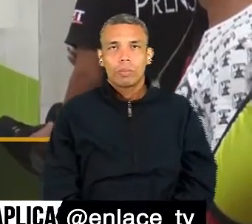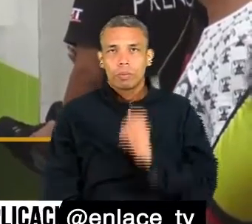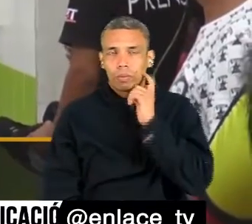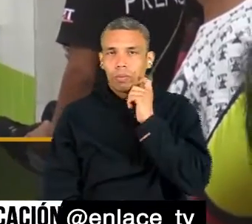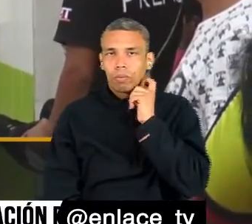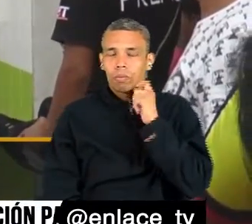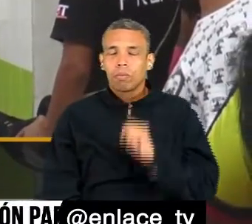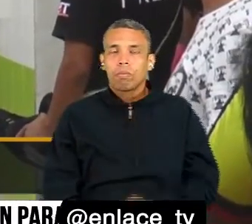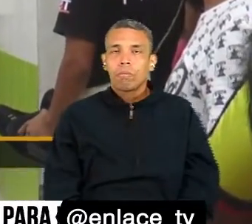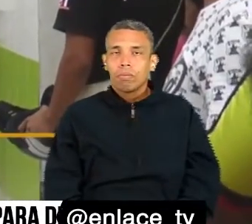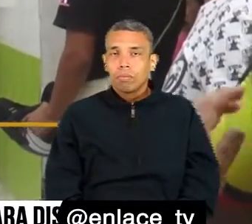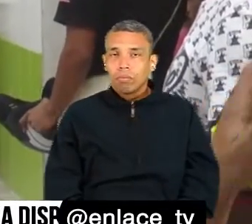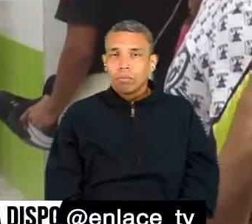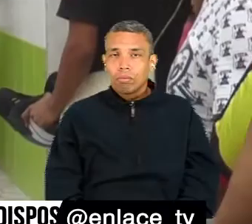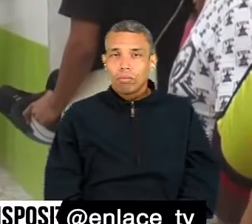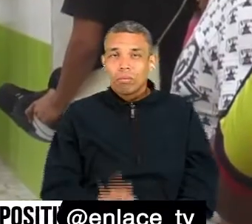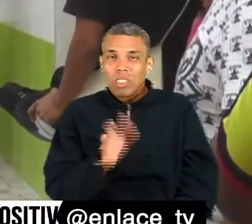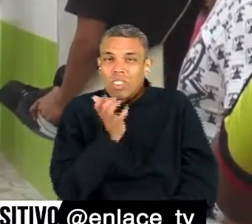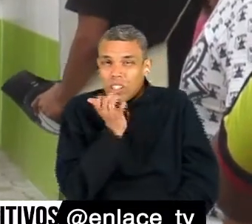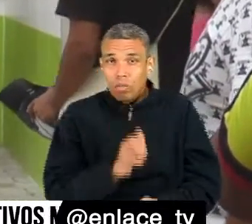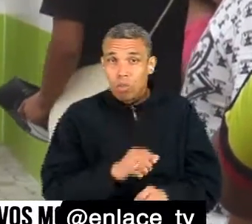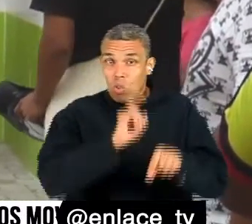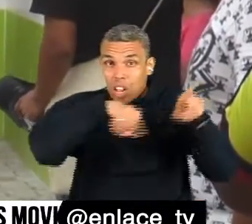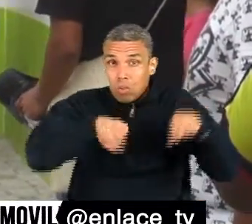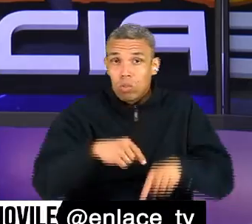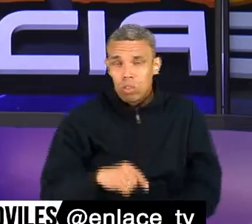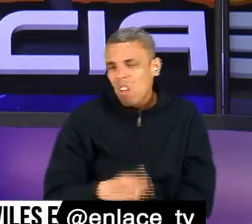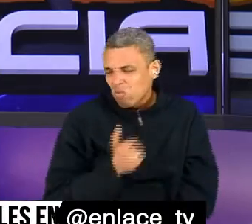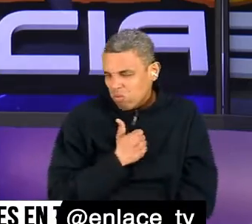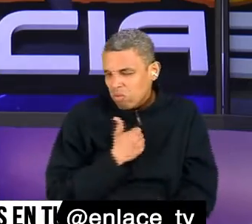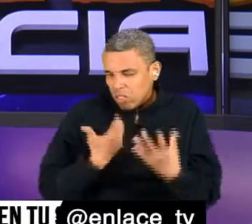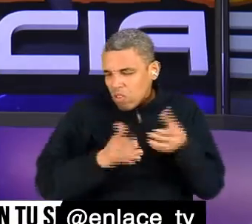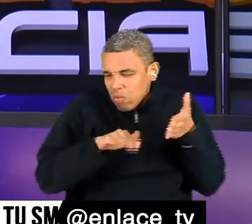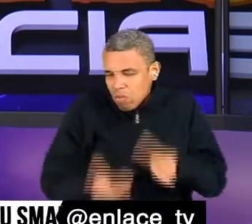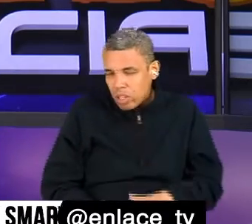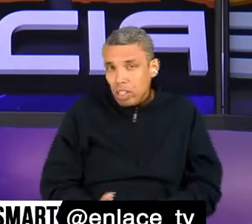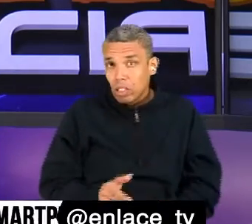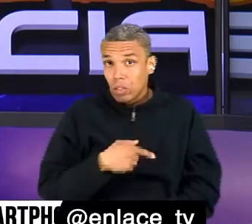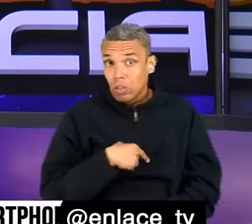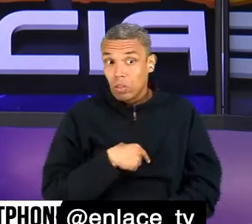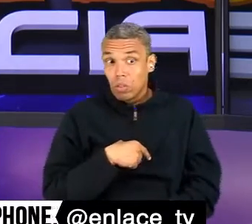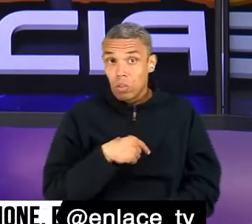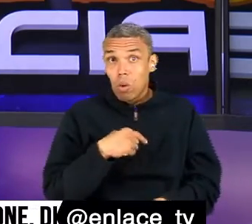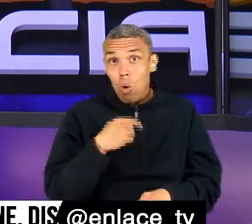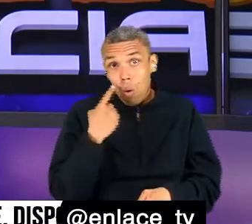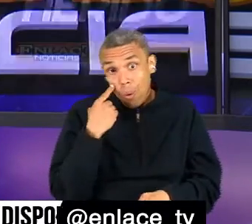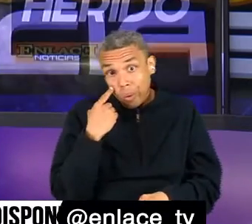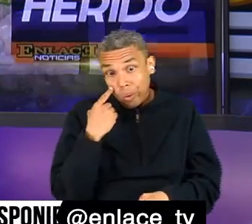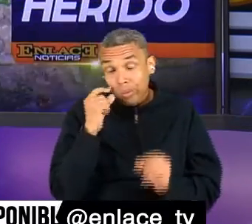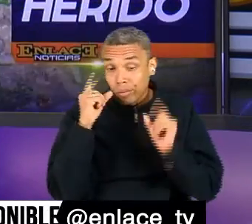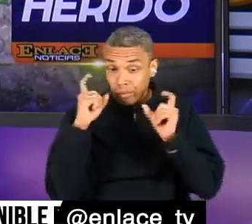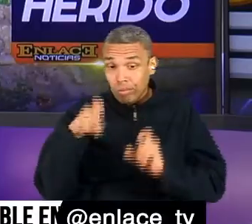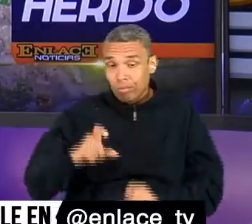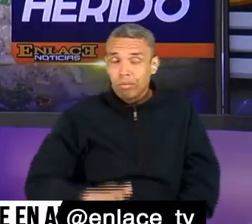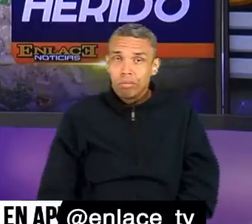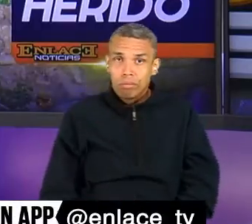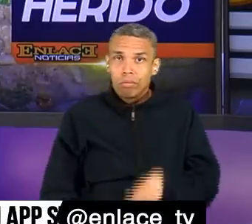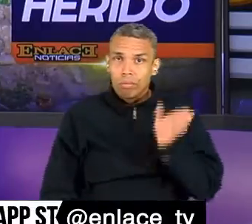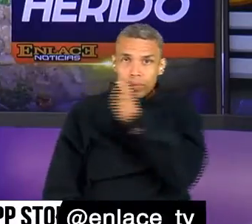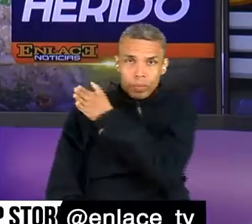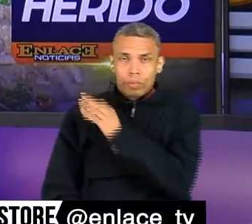manifestaciones de alarma, como cuando la persona dice que quiere morir. Y un hombre resultó herido con arma de fuego anoche cuando